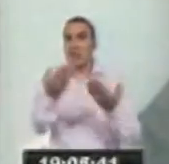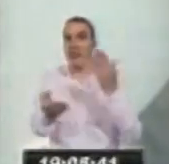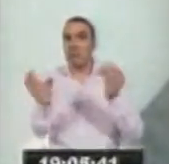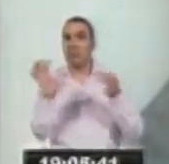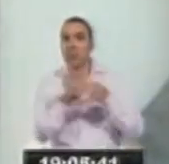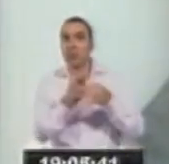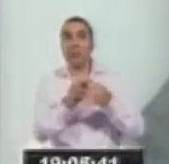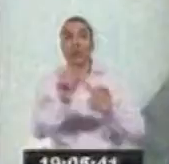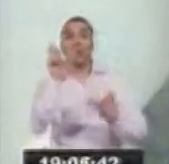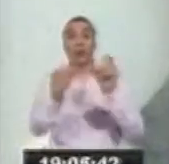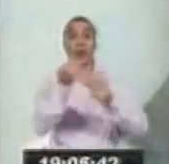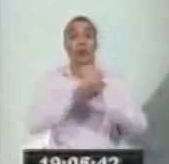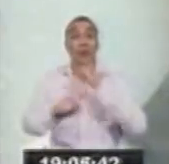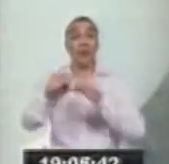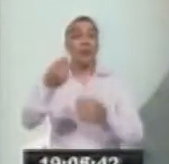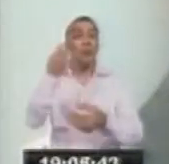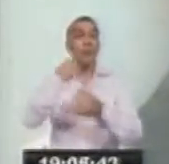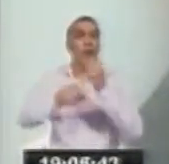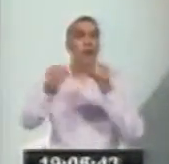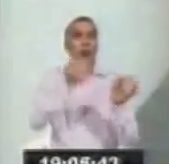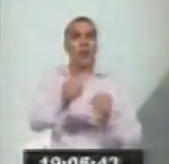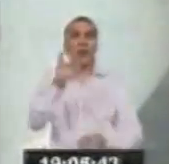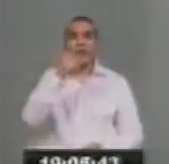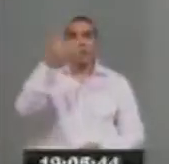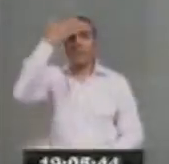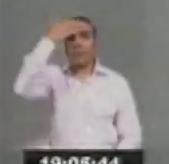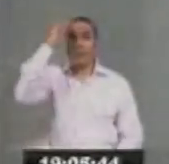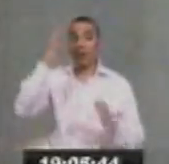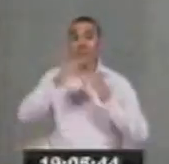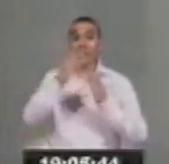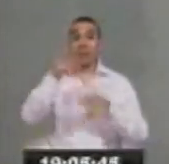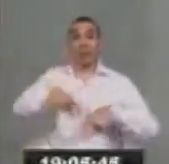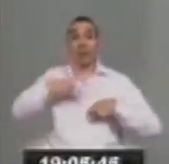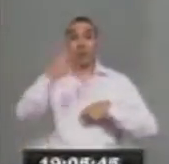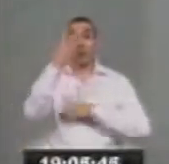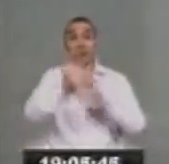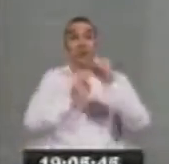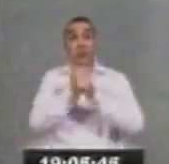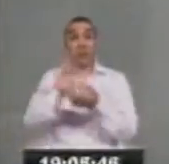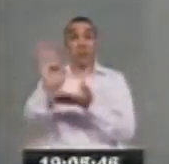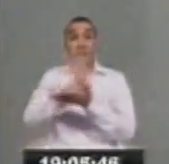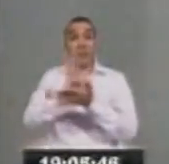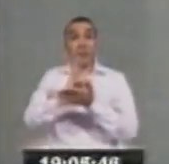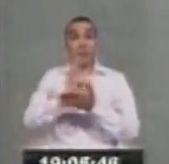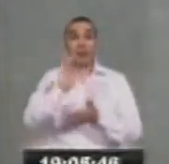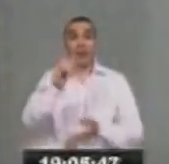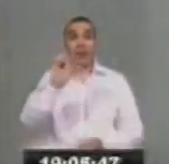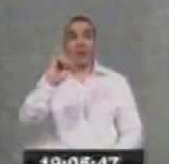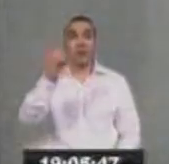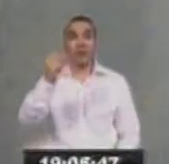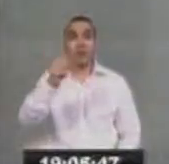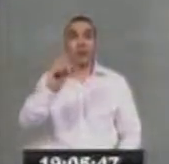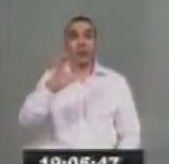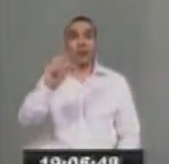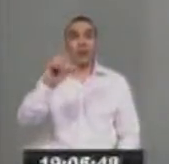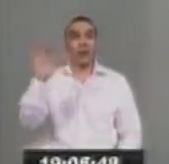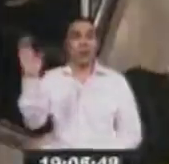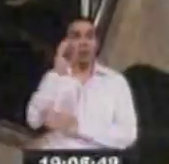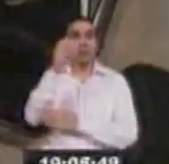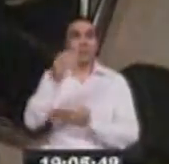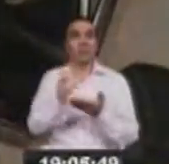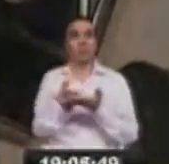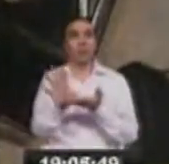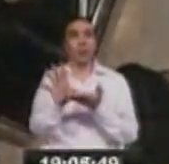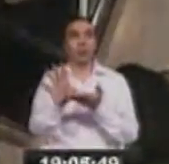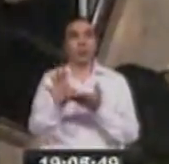del viaje era enfermera y la casa en la cual vivió los últimos 2 años en el barrio Las Acacias en Cali fue deshabitada.